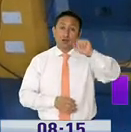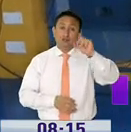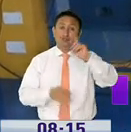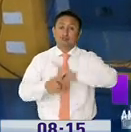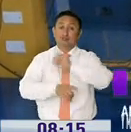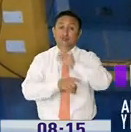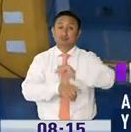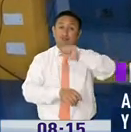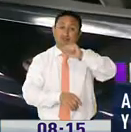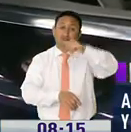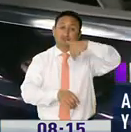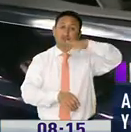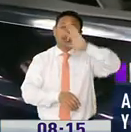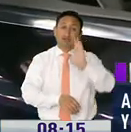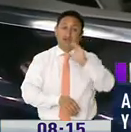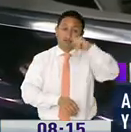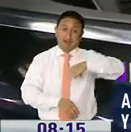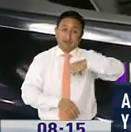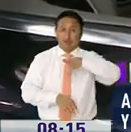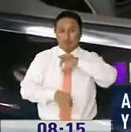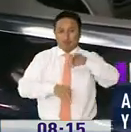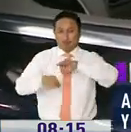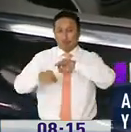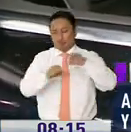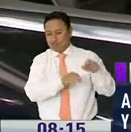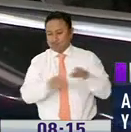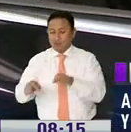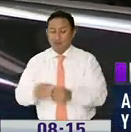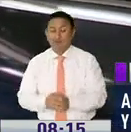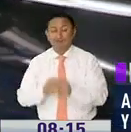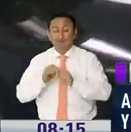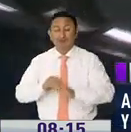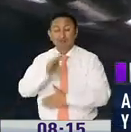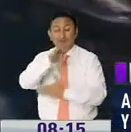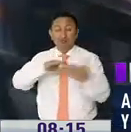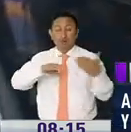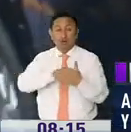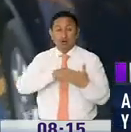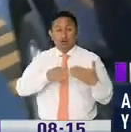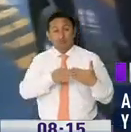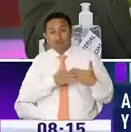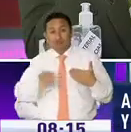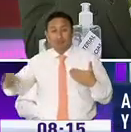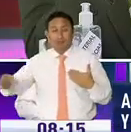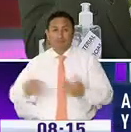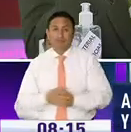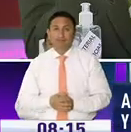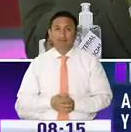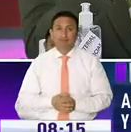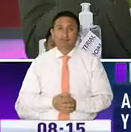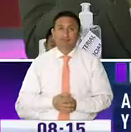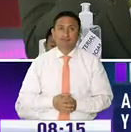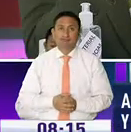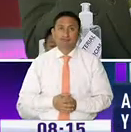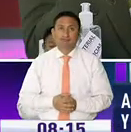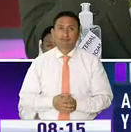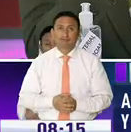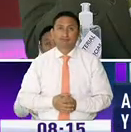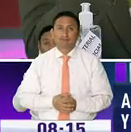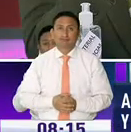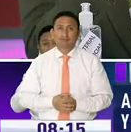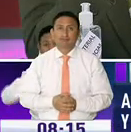indica que dentro de este plan de contingencia consta extender los horarios de atención. Cuando se reactiven